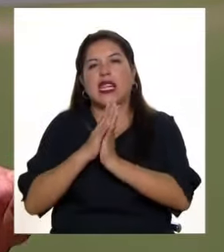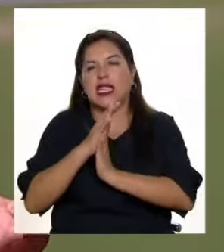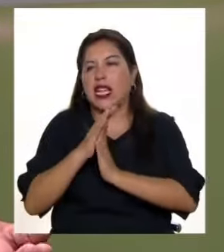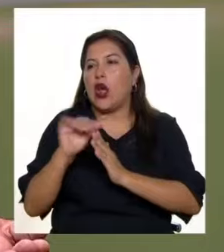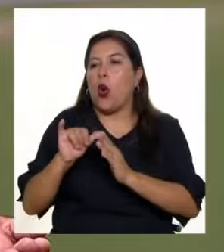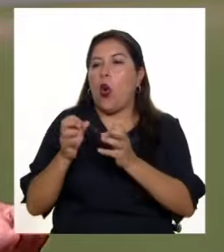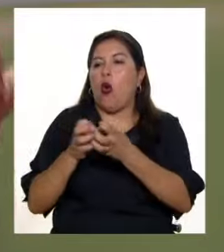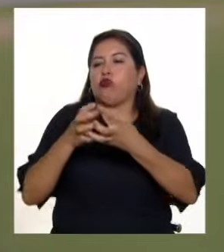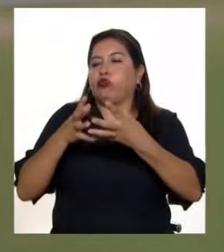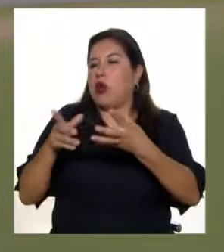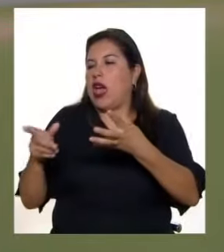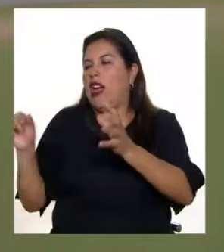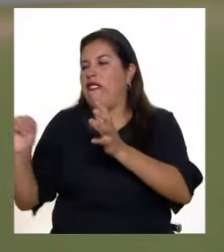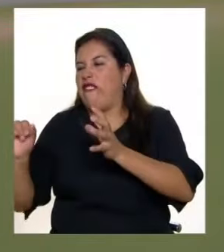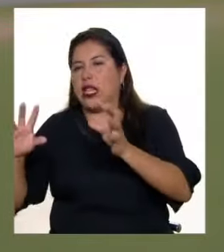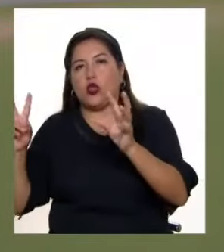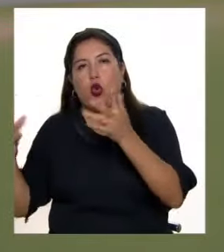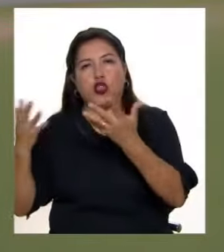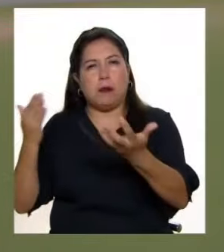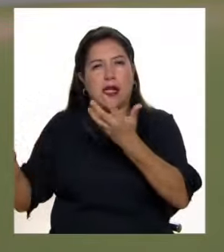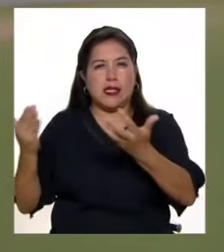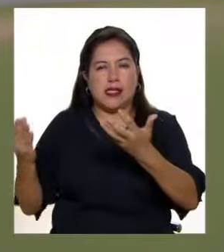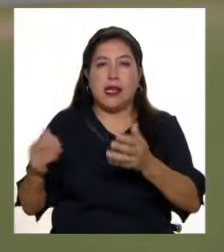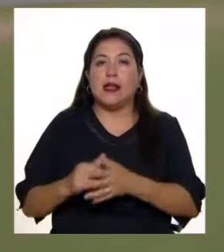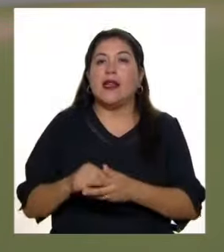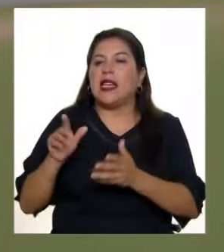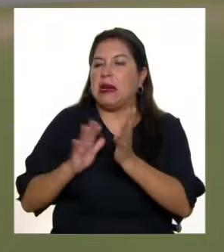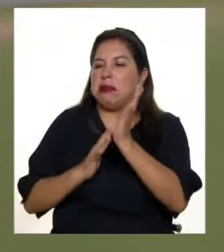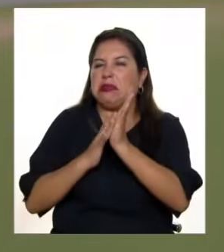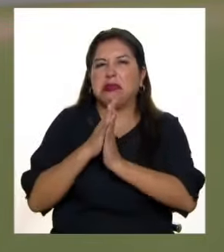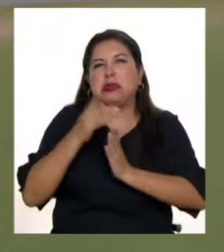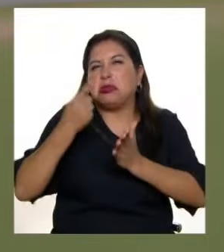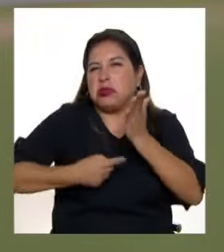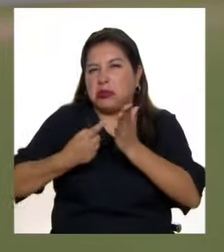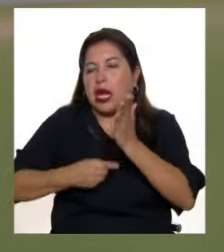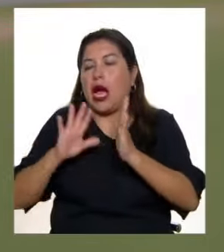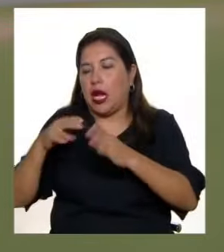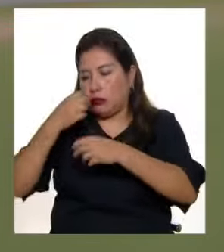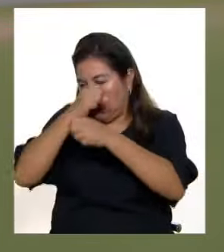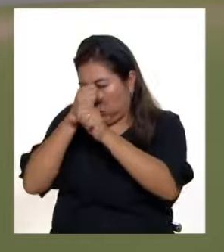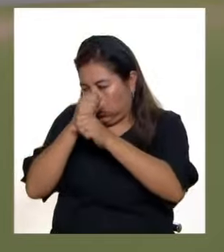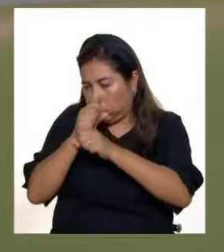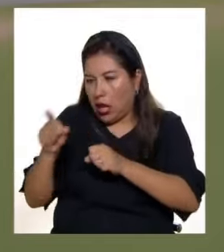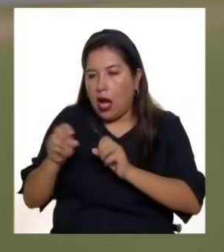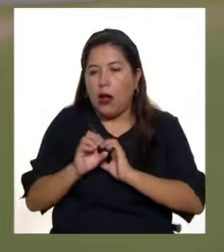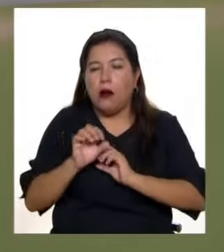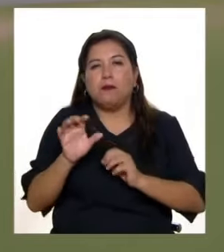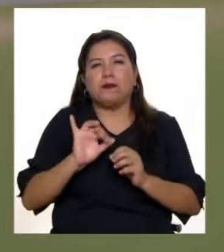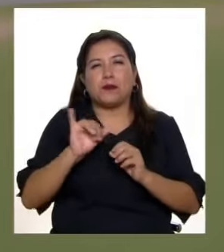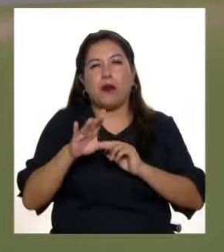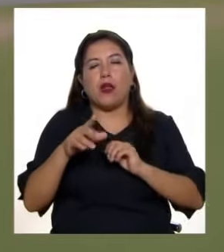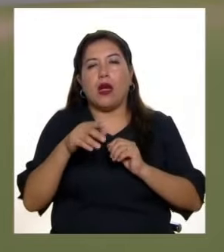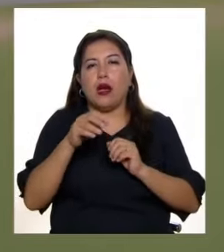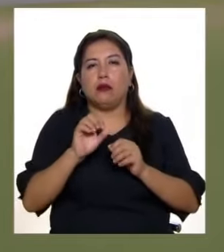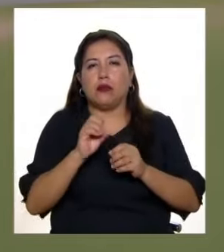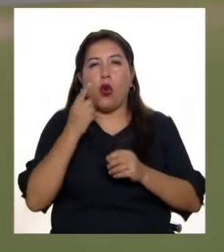netamente inflamatorio. Entonces, ¿qué sucede en la parte bacteriana? Hacemos un examen de semen, ¿no?, en el cual